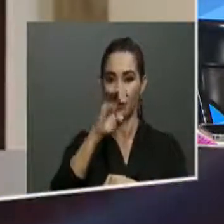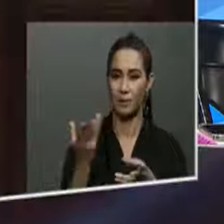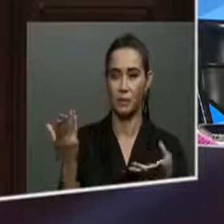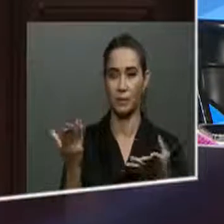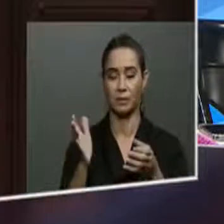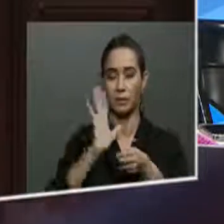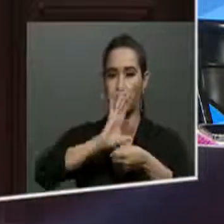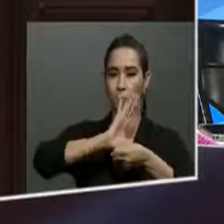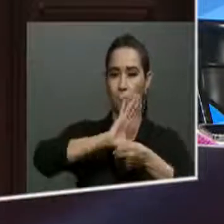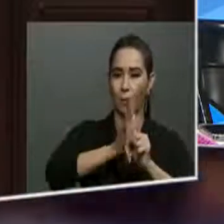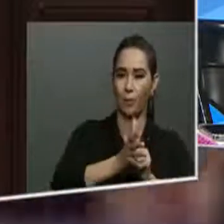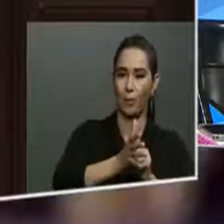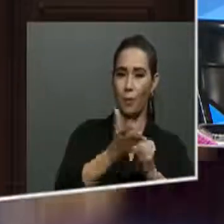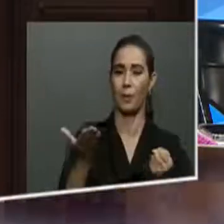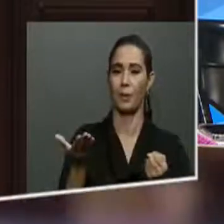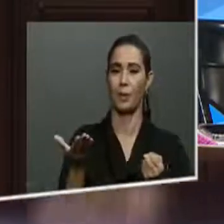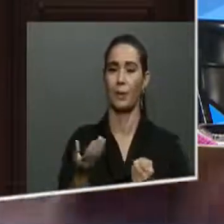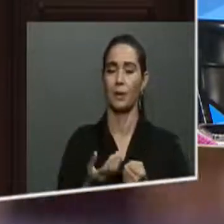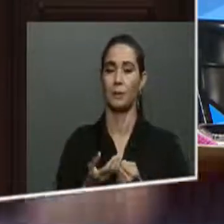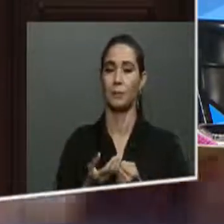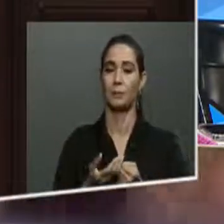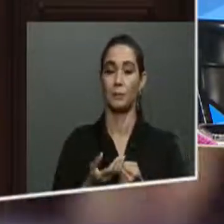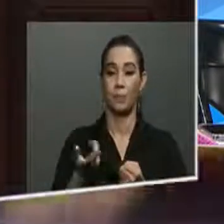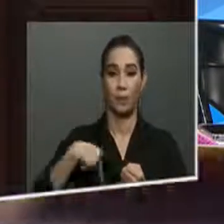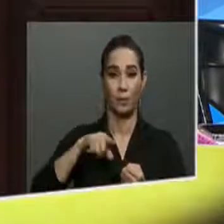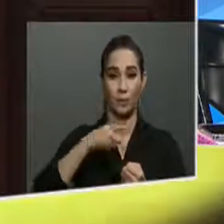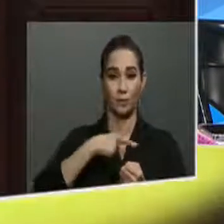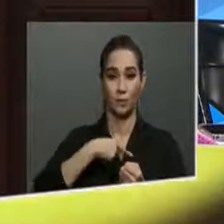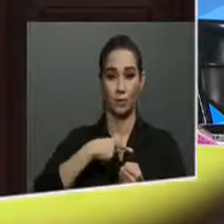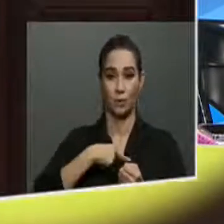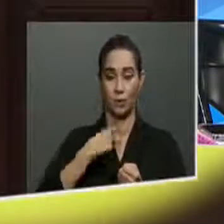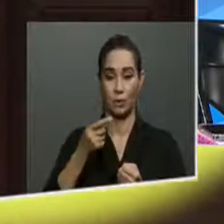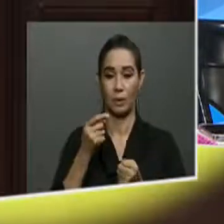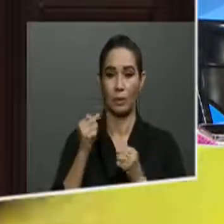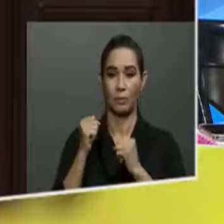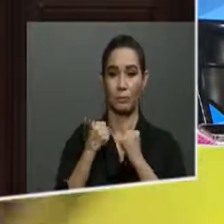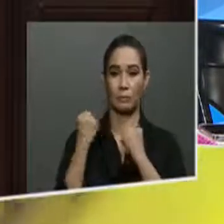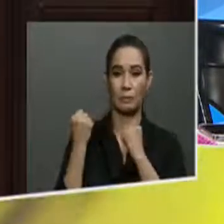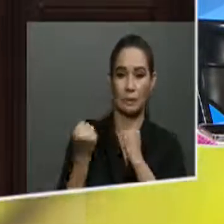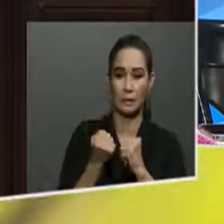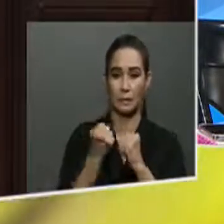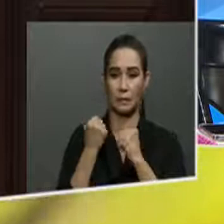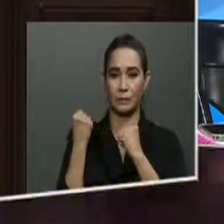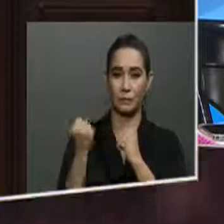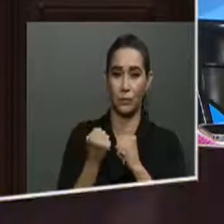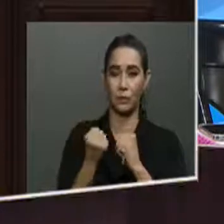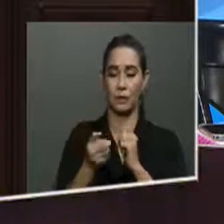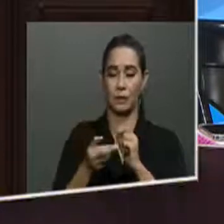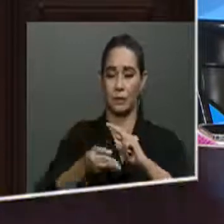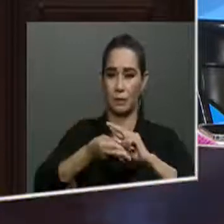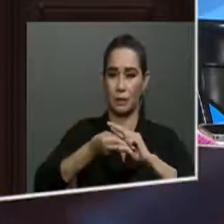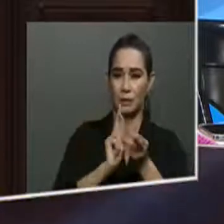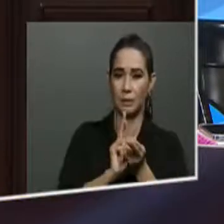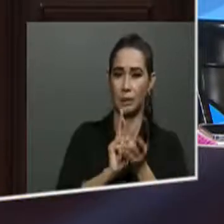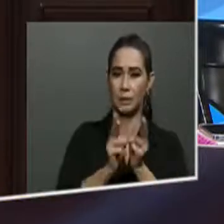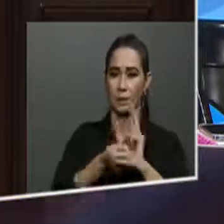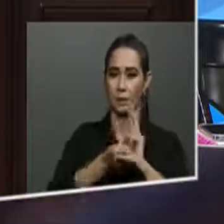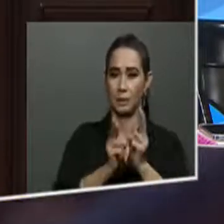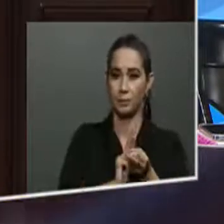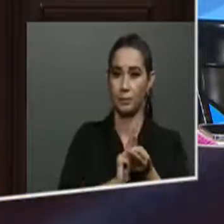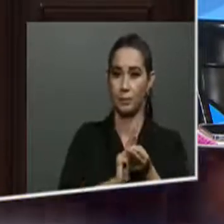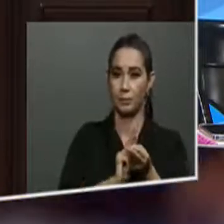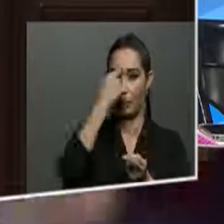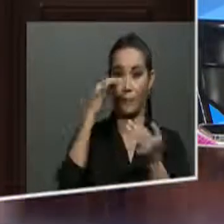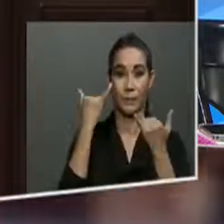mayoría de ellos me atrevo a decir la no lo conozco a todos pero sé que están en los últimos años de su vida y recibir un